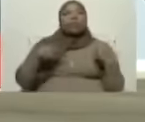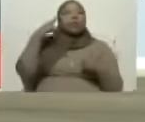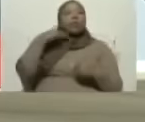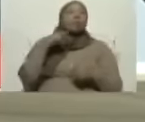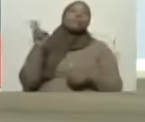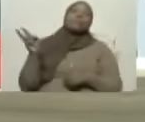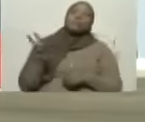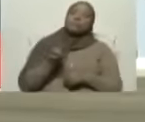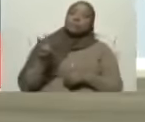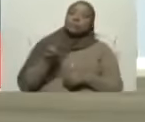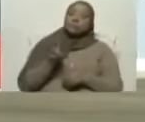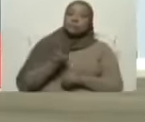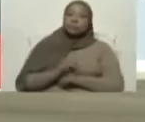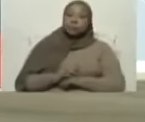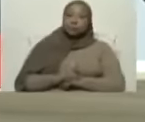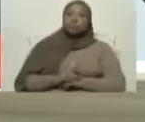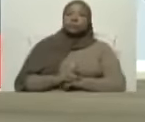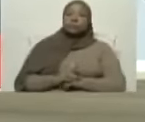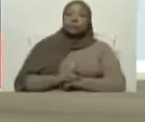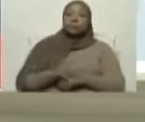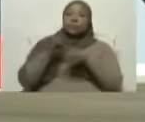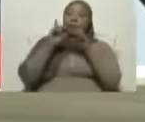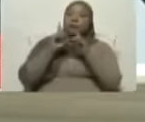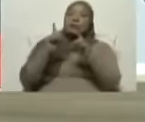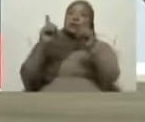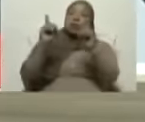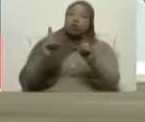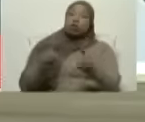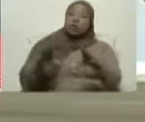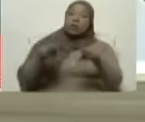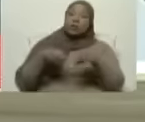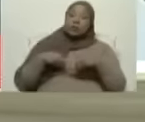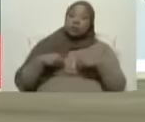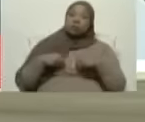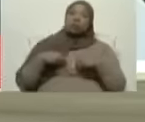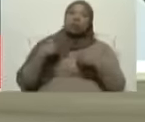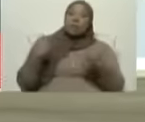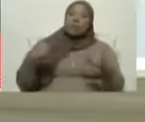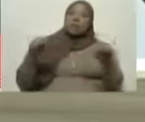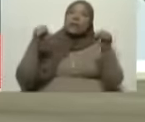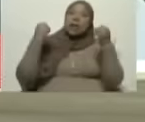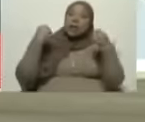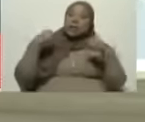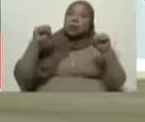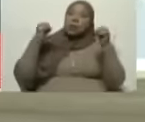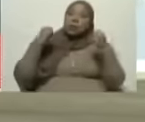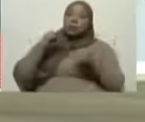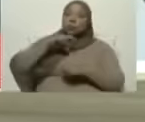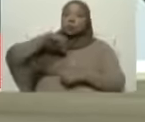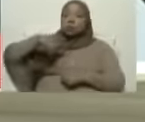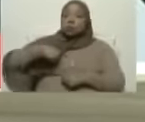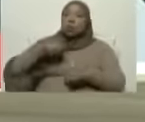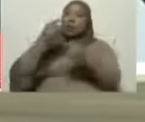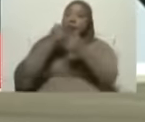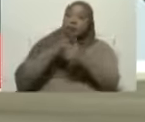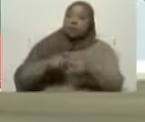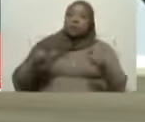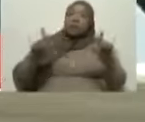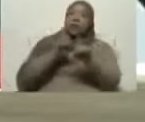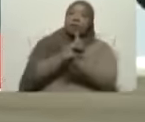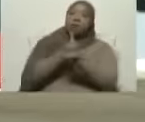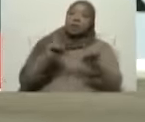Bolivariana de Venezuela. Decisión adoptada en ejercicio de nuestra soberanía